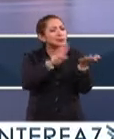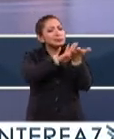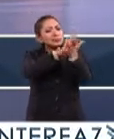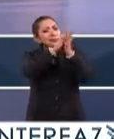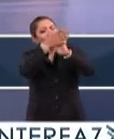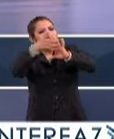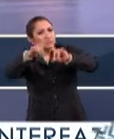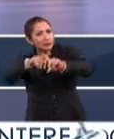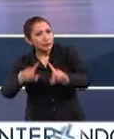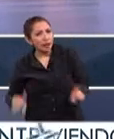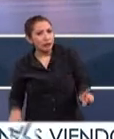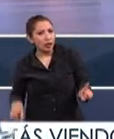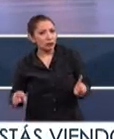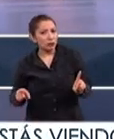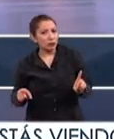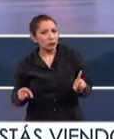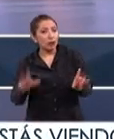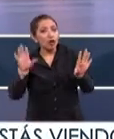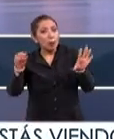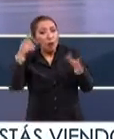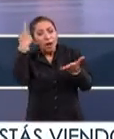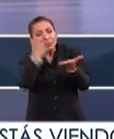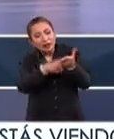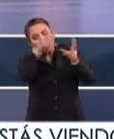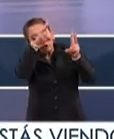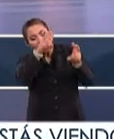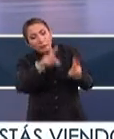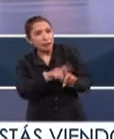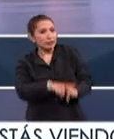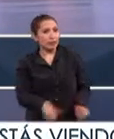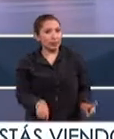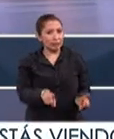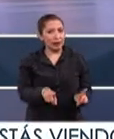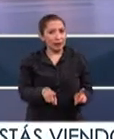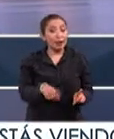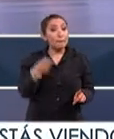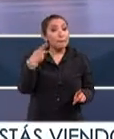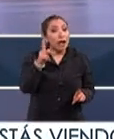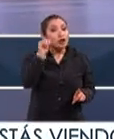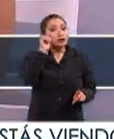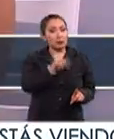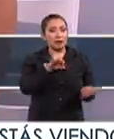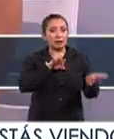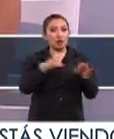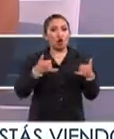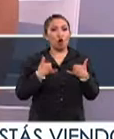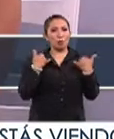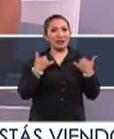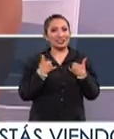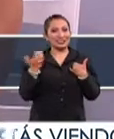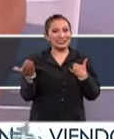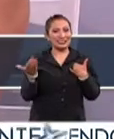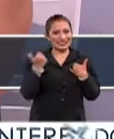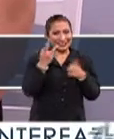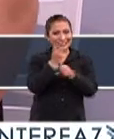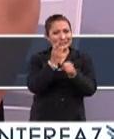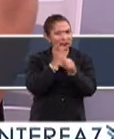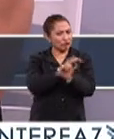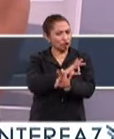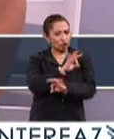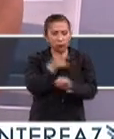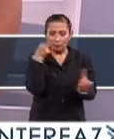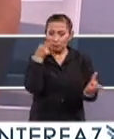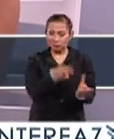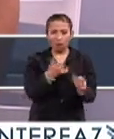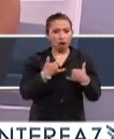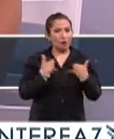aspecto distinto, y no solo un aspecto, un contenido también que puede ser distinto, siempre con trabajo de jóvenes, eso sí, eso está todo planteado